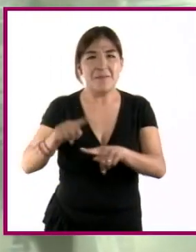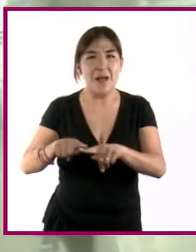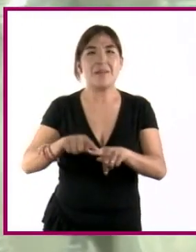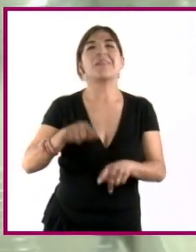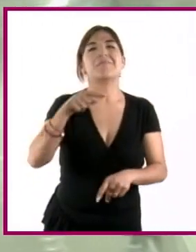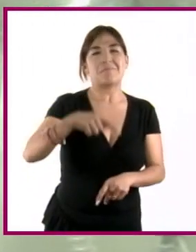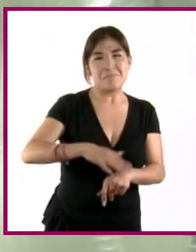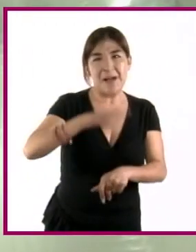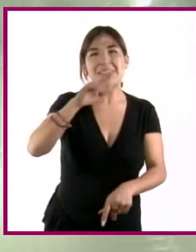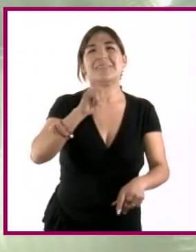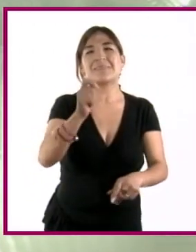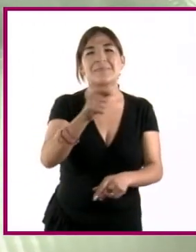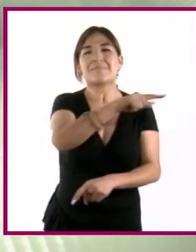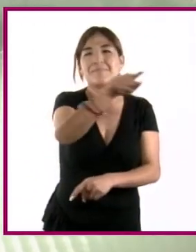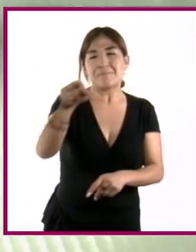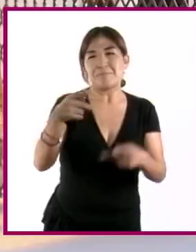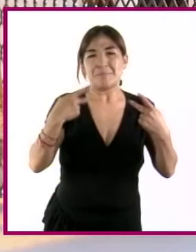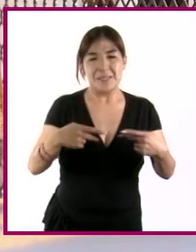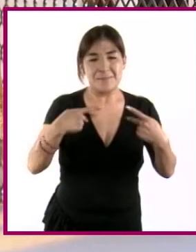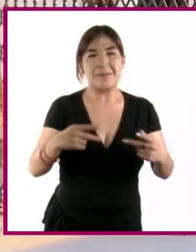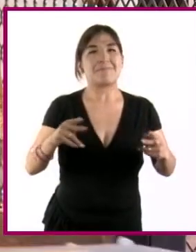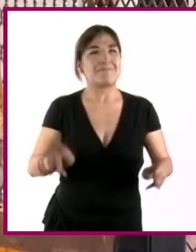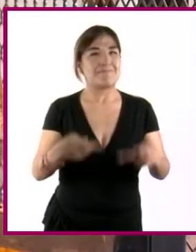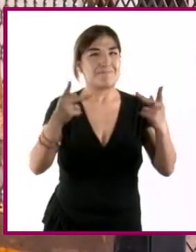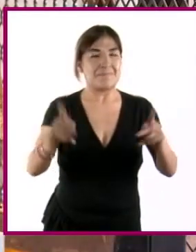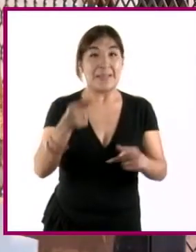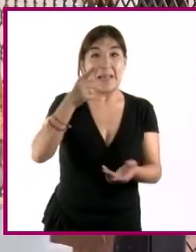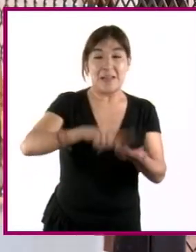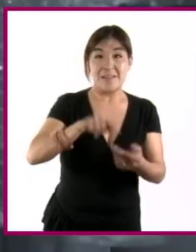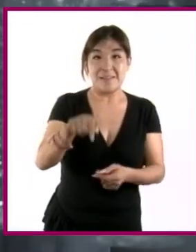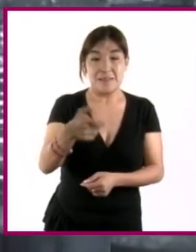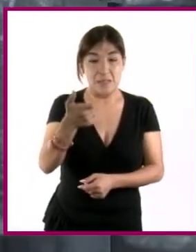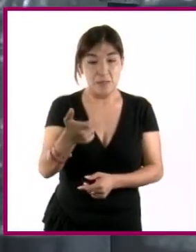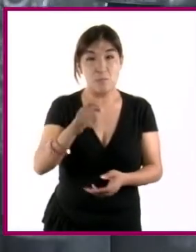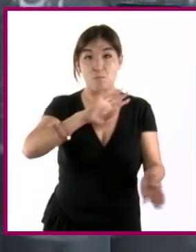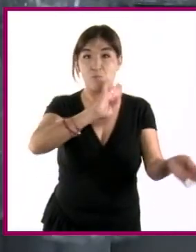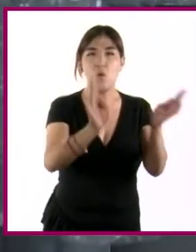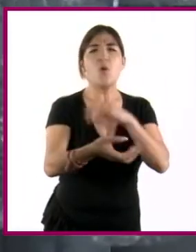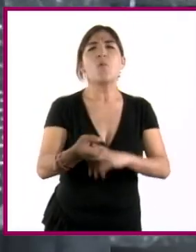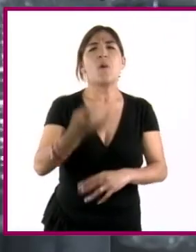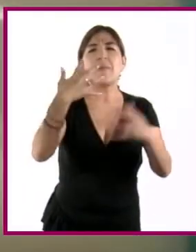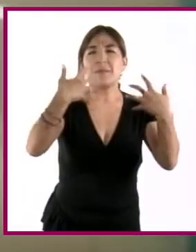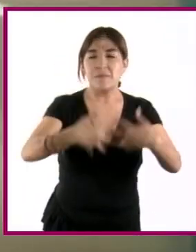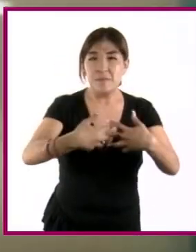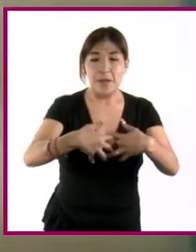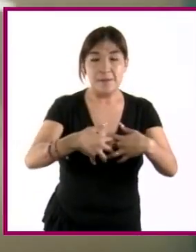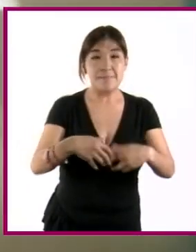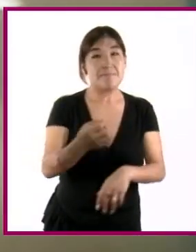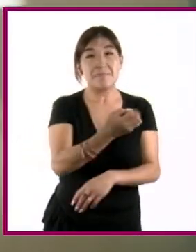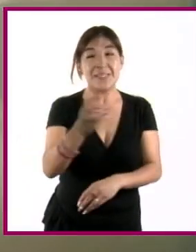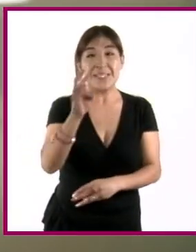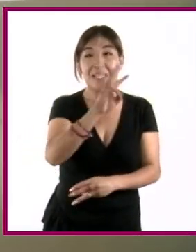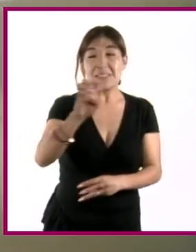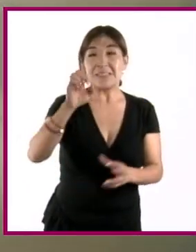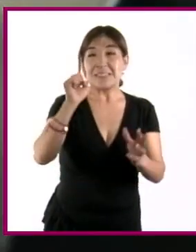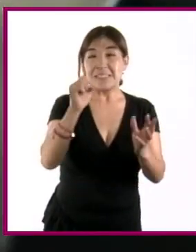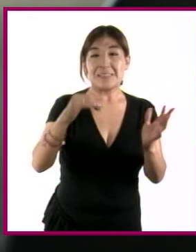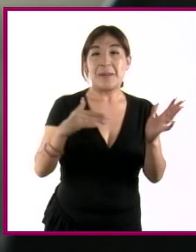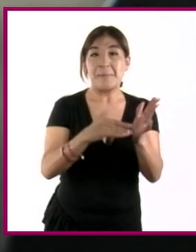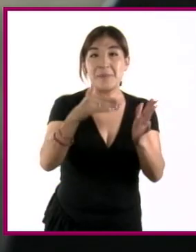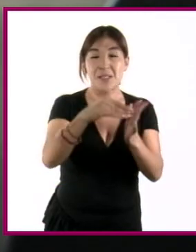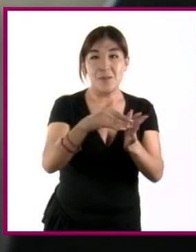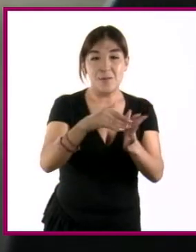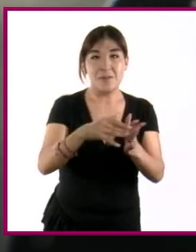para múltiples sectores de la economía. En el mundo se producen anualmente alrededor de 360 millones